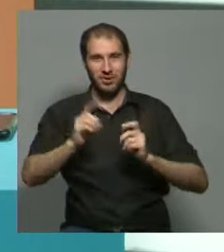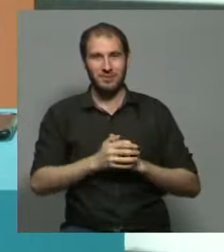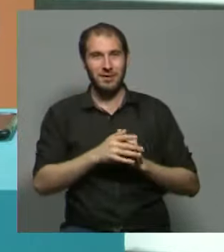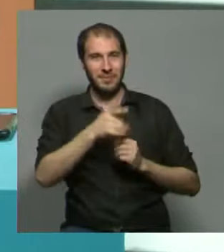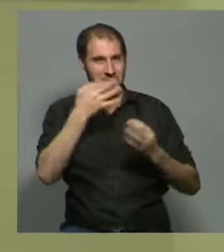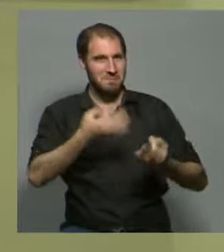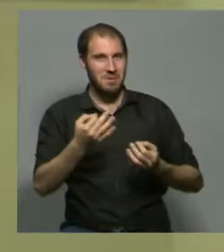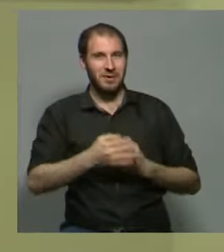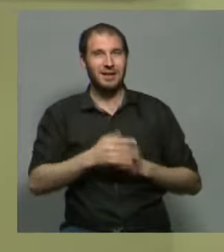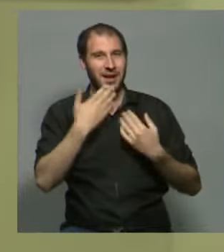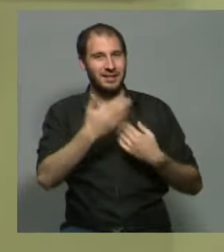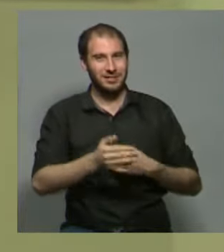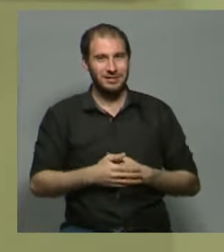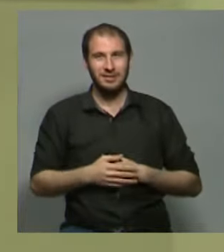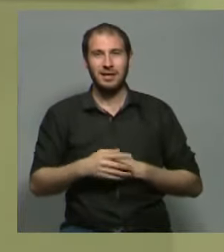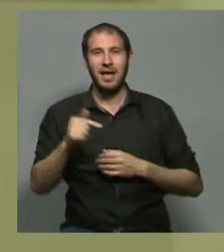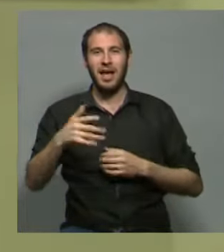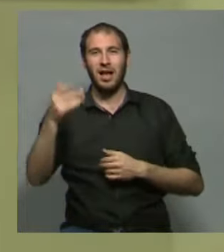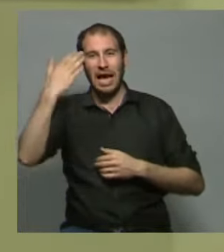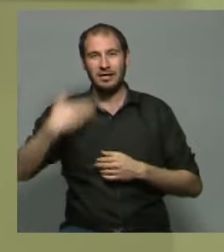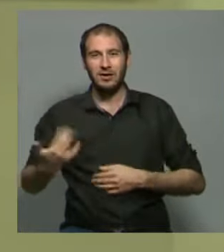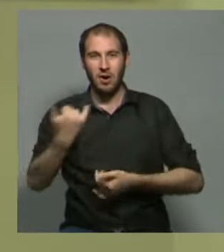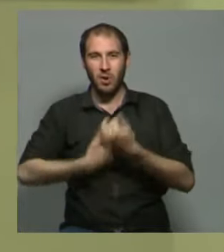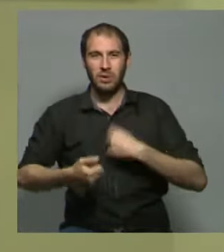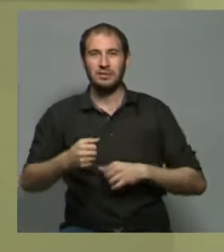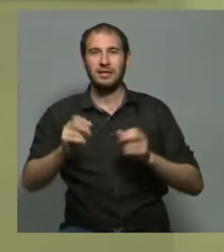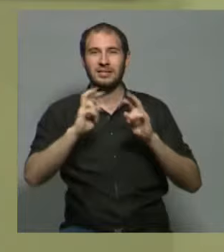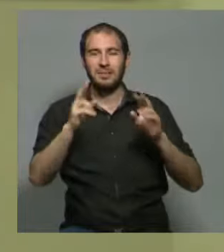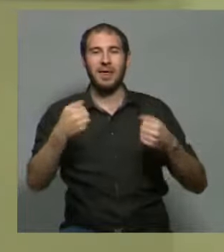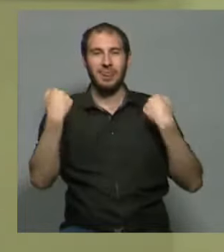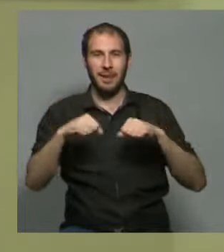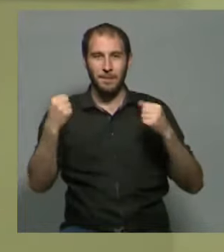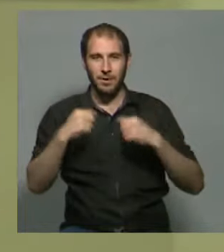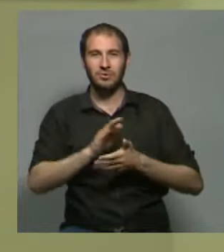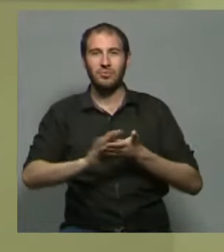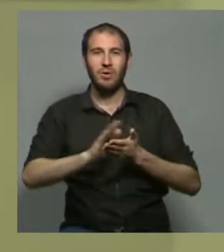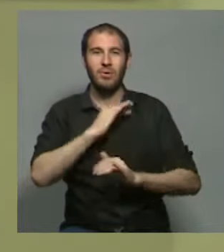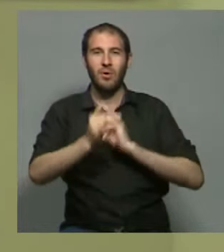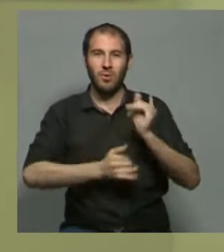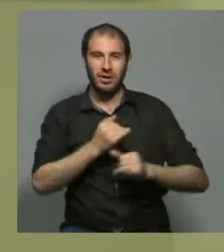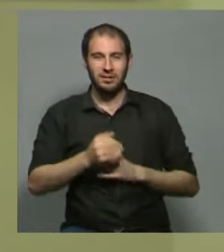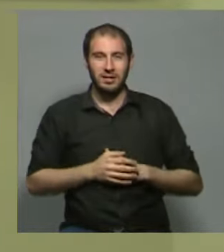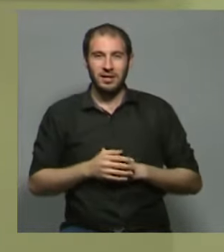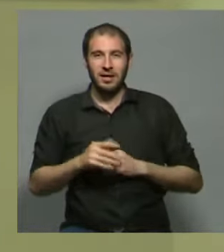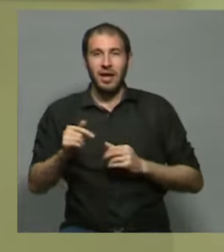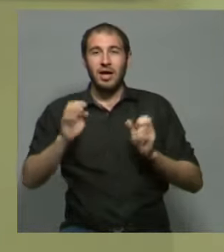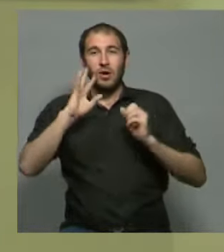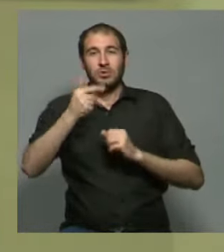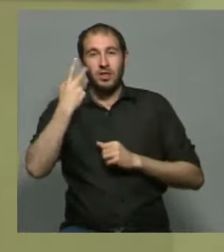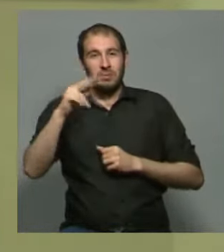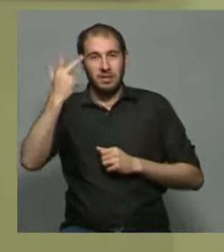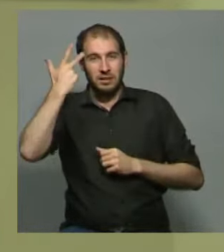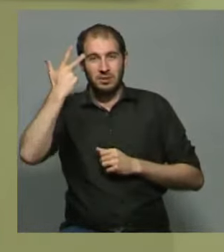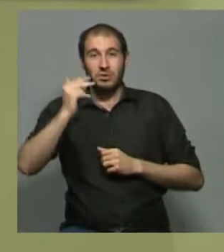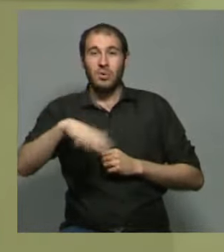perfecto. Muy bien. Ahora sí. Muchas gracias. Así pasaba Gastón Lucero con toda la información y actualizando lo que pasaba con respecto a Rusia